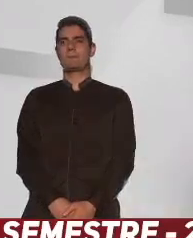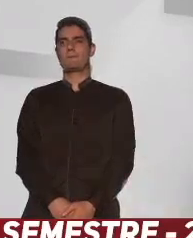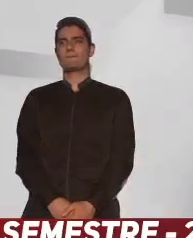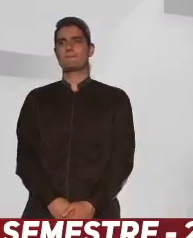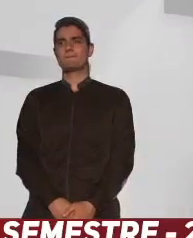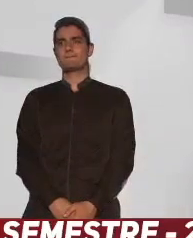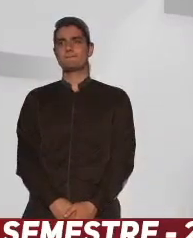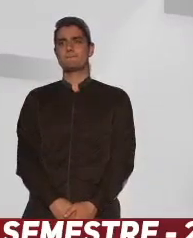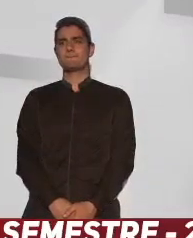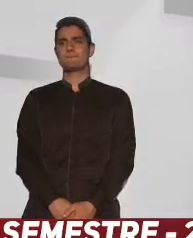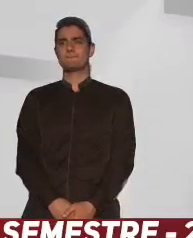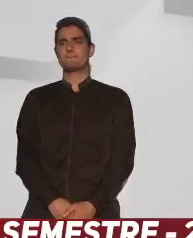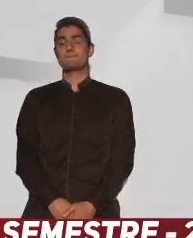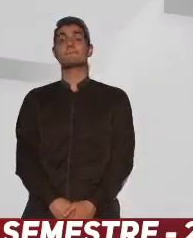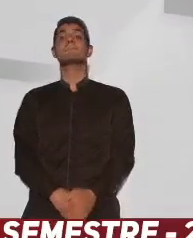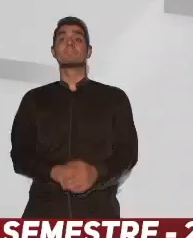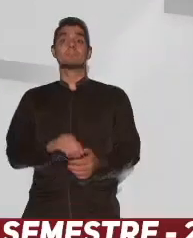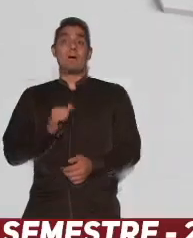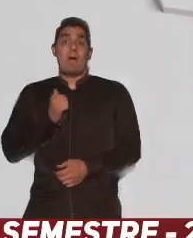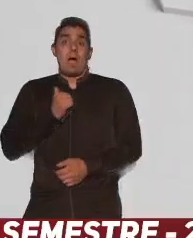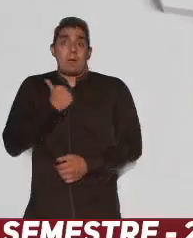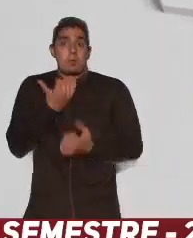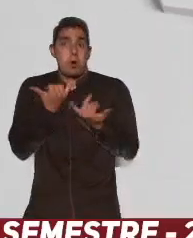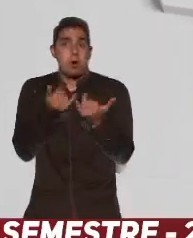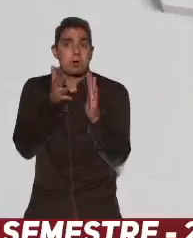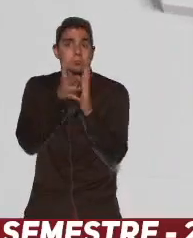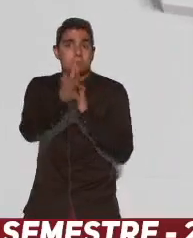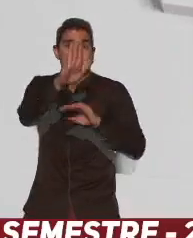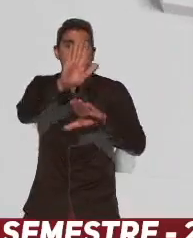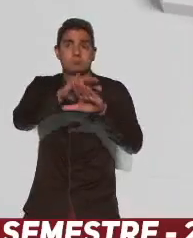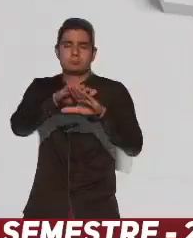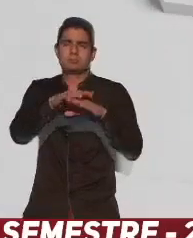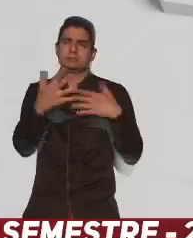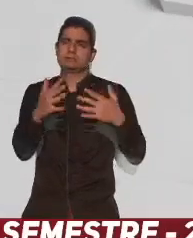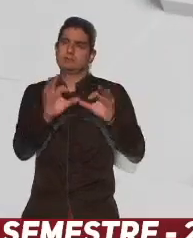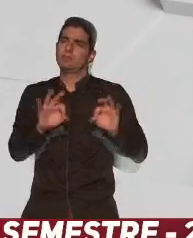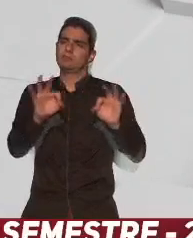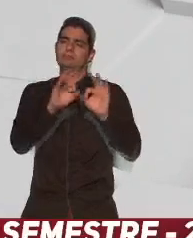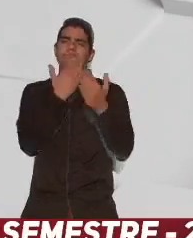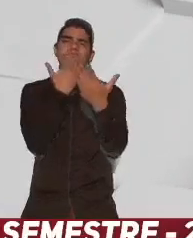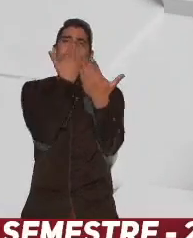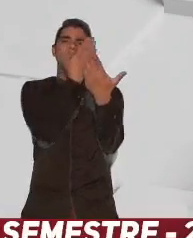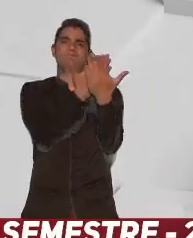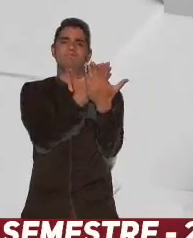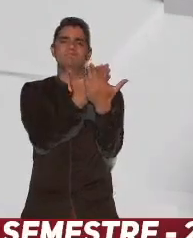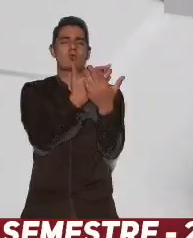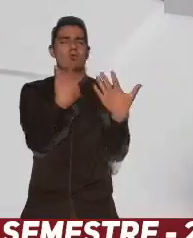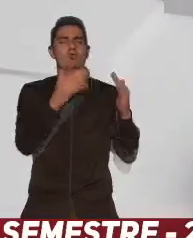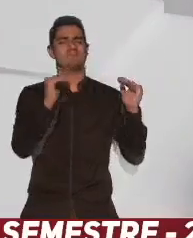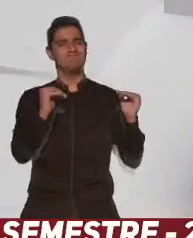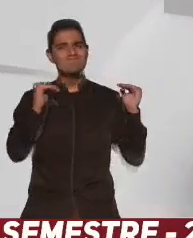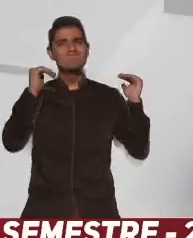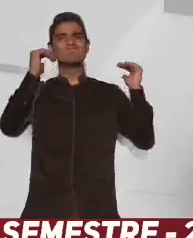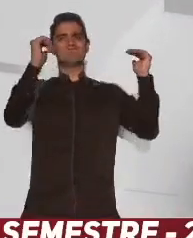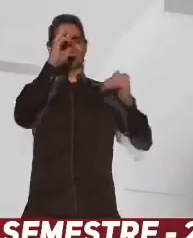Quiero aprovechar el espacio para agradecer inmensamente a nuestro glorioso Ejército Nacional, a estos valerosos hombres y mujeres